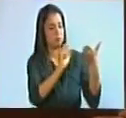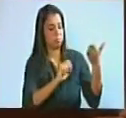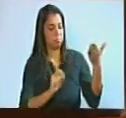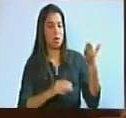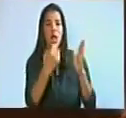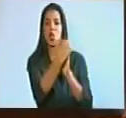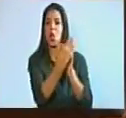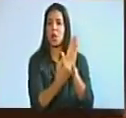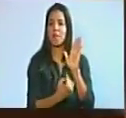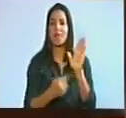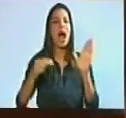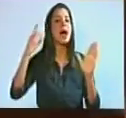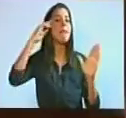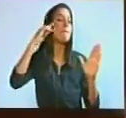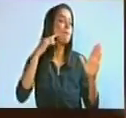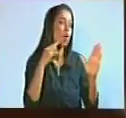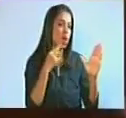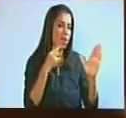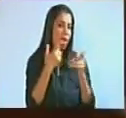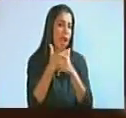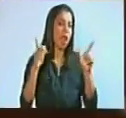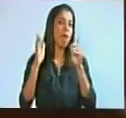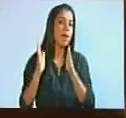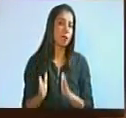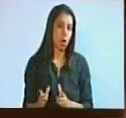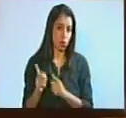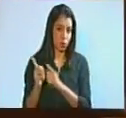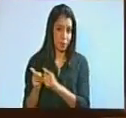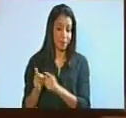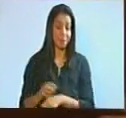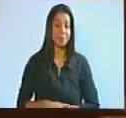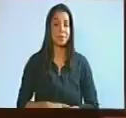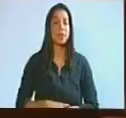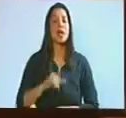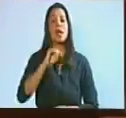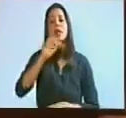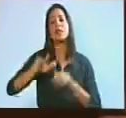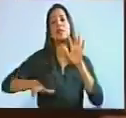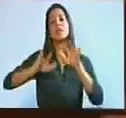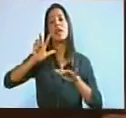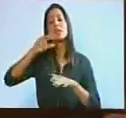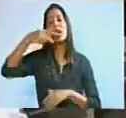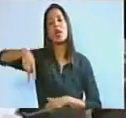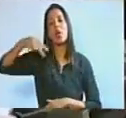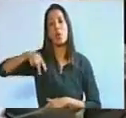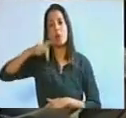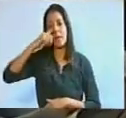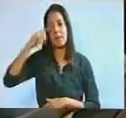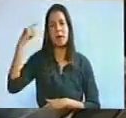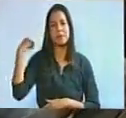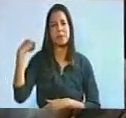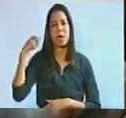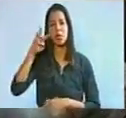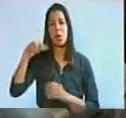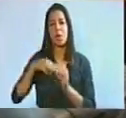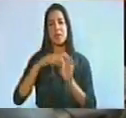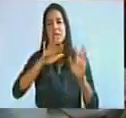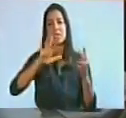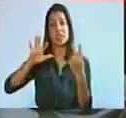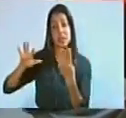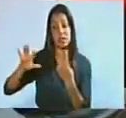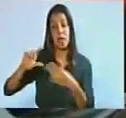el libertador. Considerando que el día 13 de noviembre de 2017 el gobierno de la